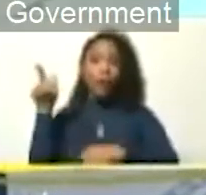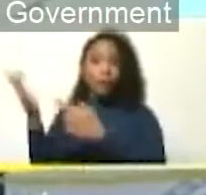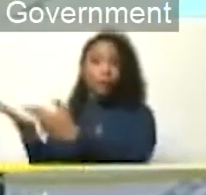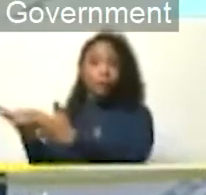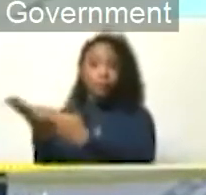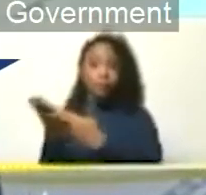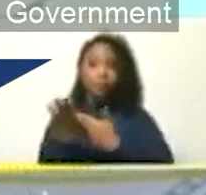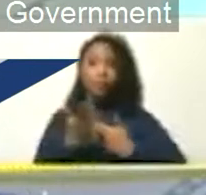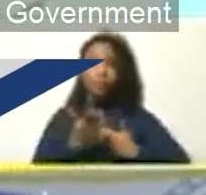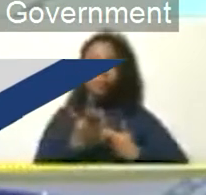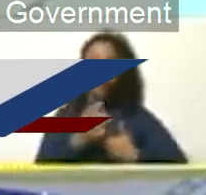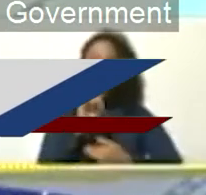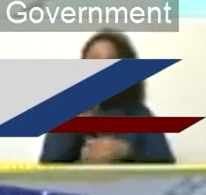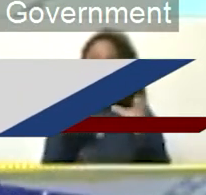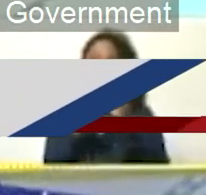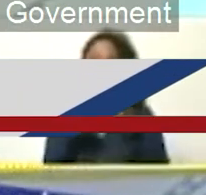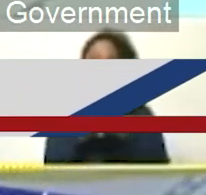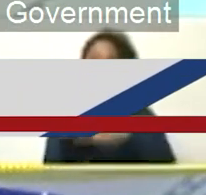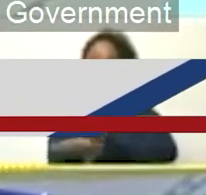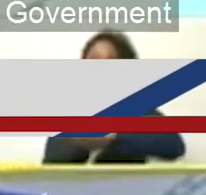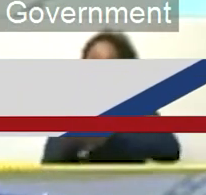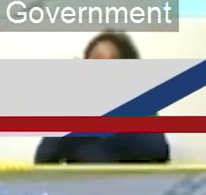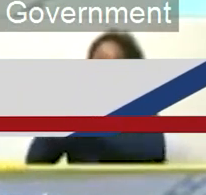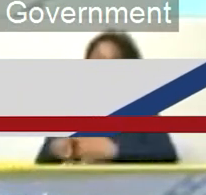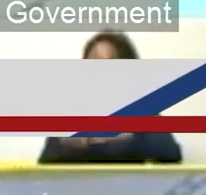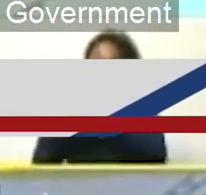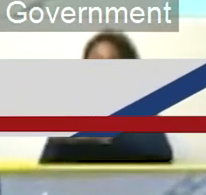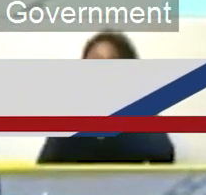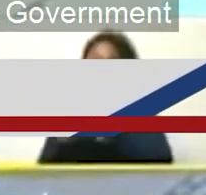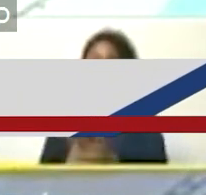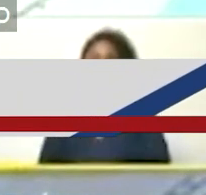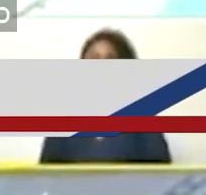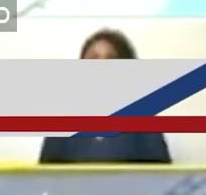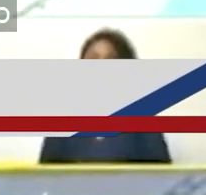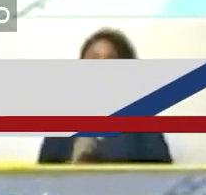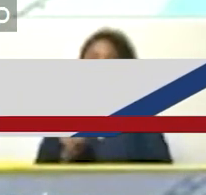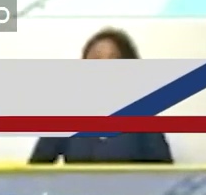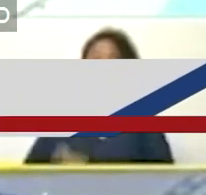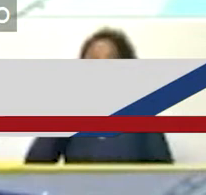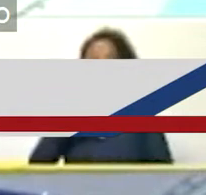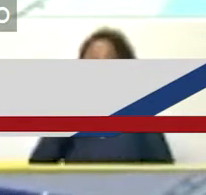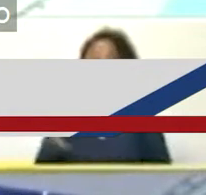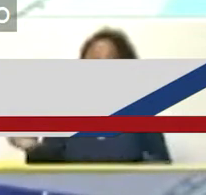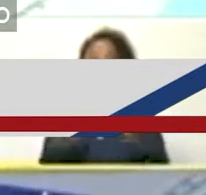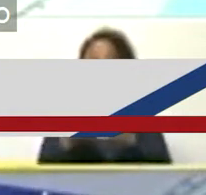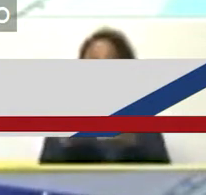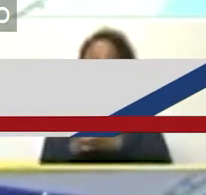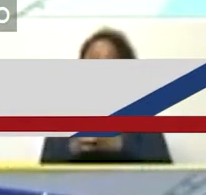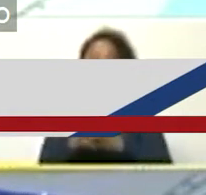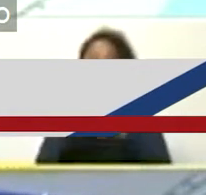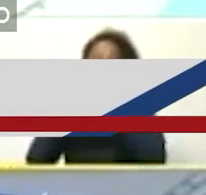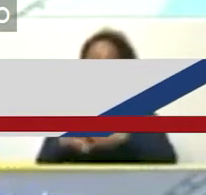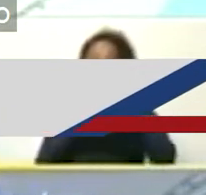recibiendo a una delegación del gobierno de los Estados Unidos. Una importante delegación del gobierno de Estados Unidos